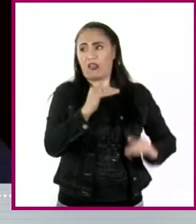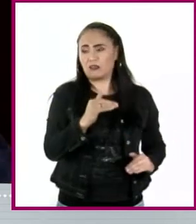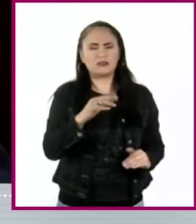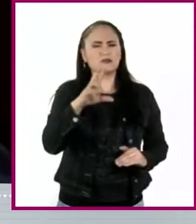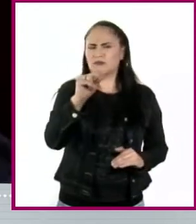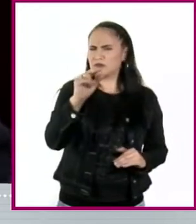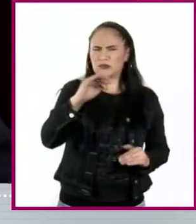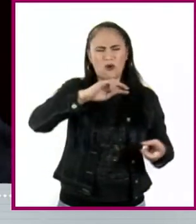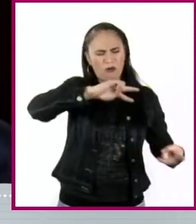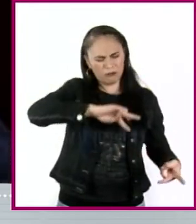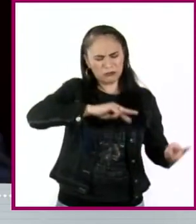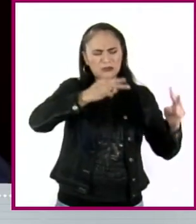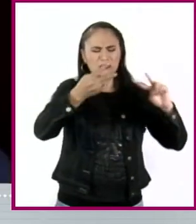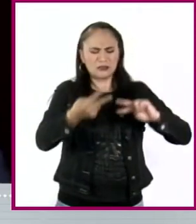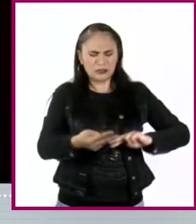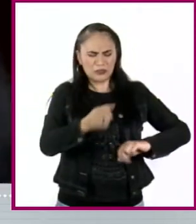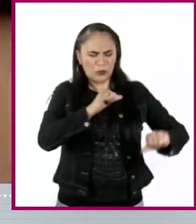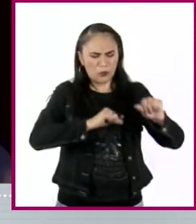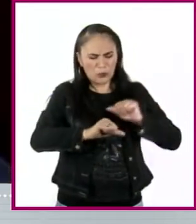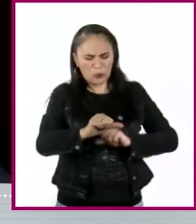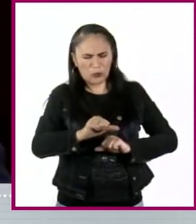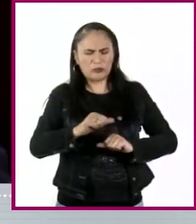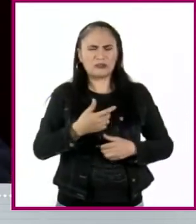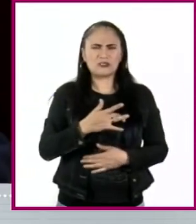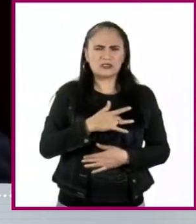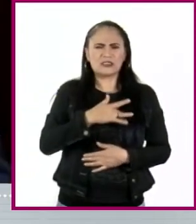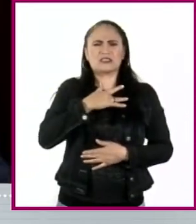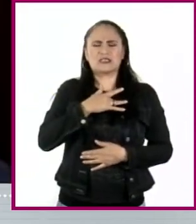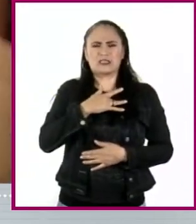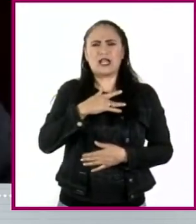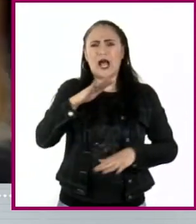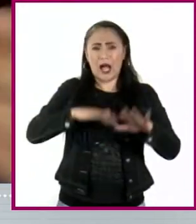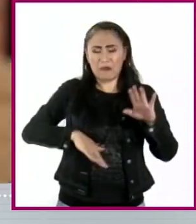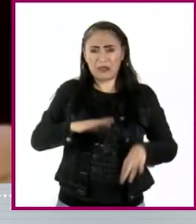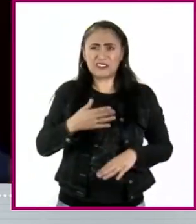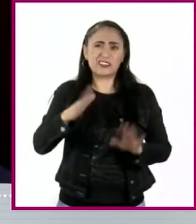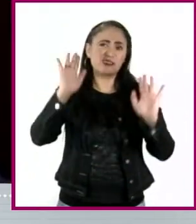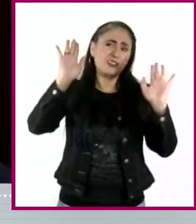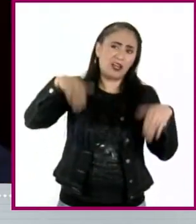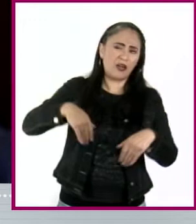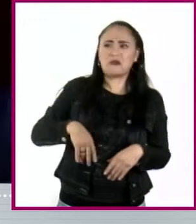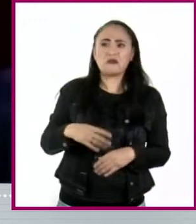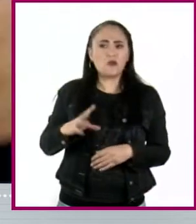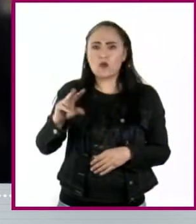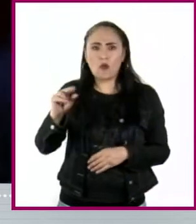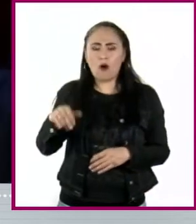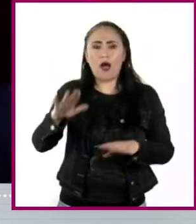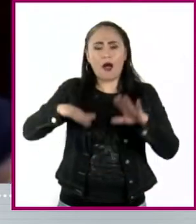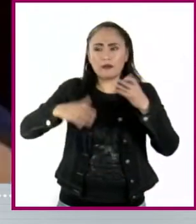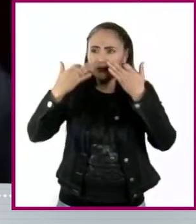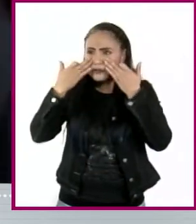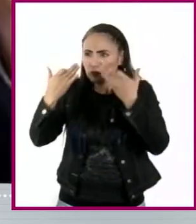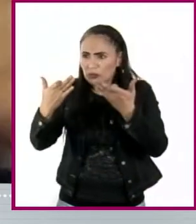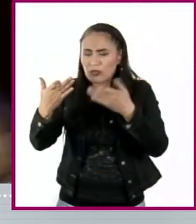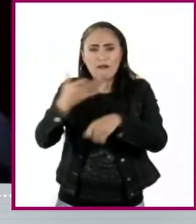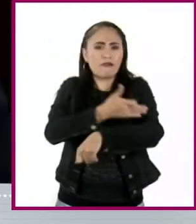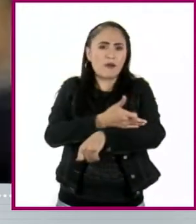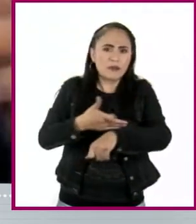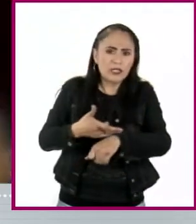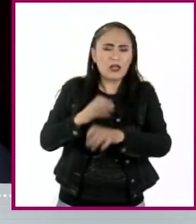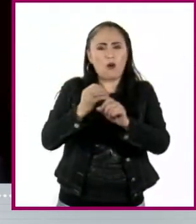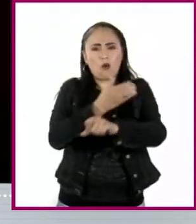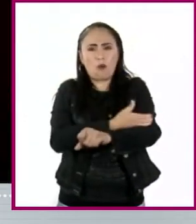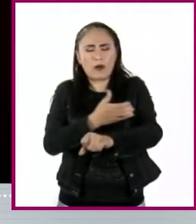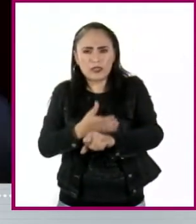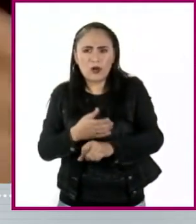ponerme en el lugar de otros. En muchas ocasiones estos casos no nos son ajenos, pueden ser cercanos, puede tratarse de un familiar, de un compañero, de